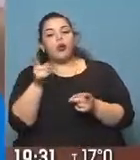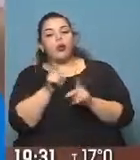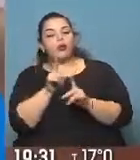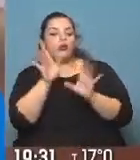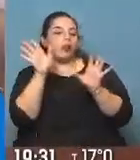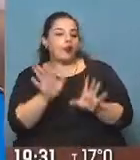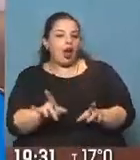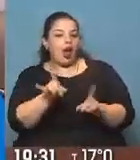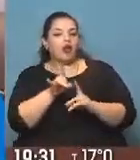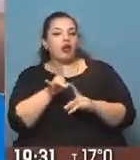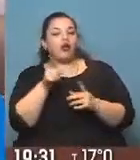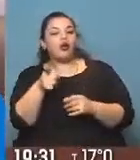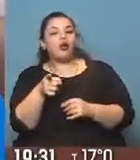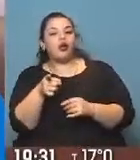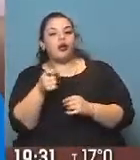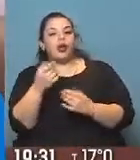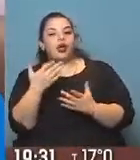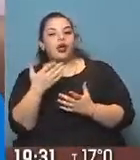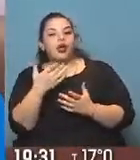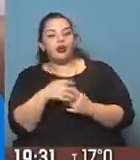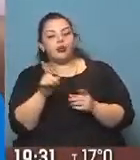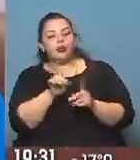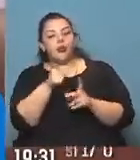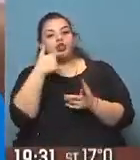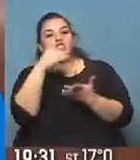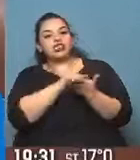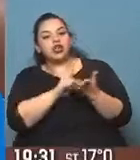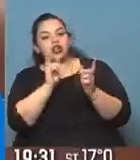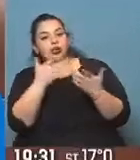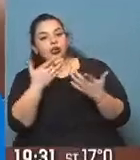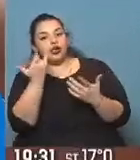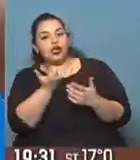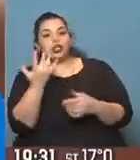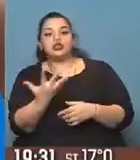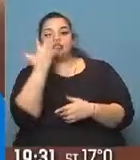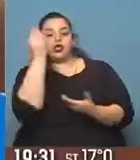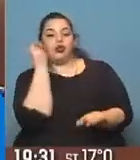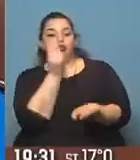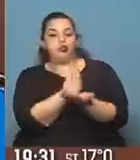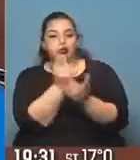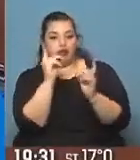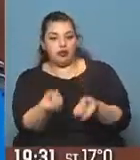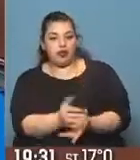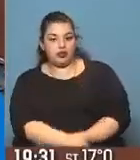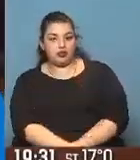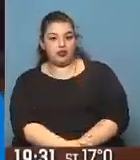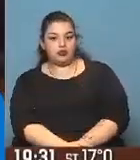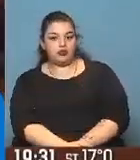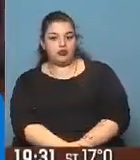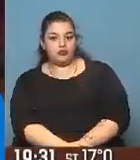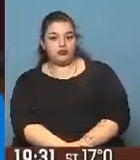para que algún sindicato aliado tuviera cinco representantes y justificará su existencia